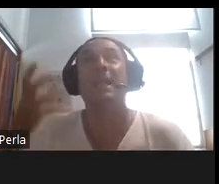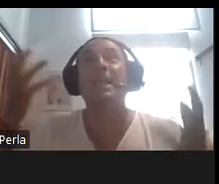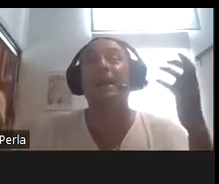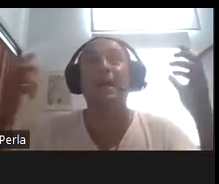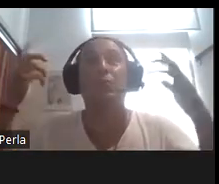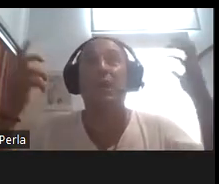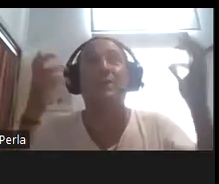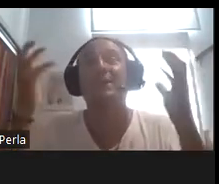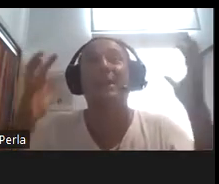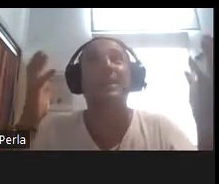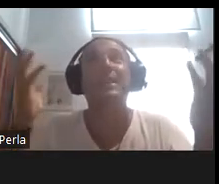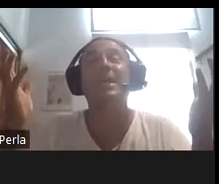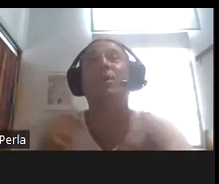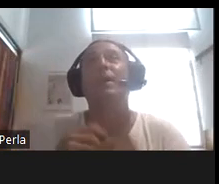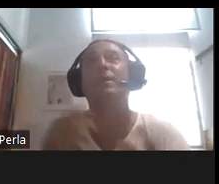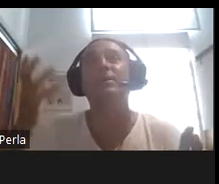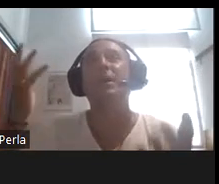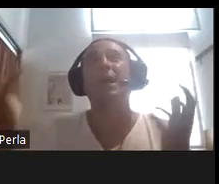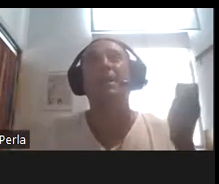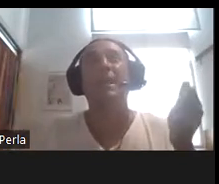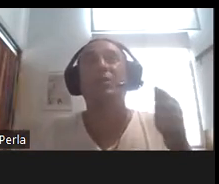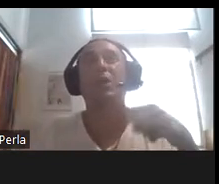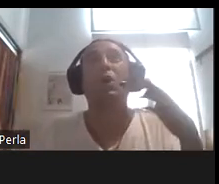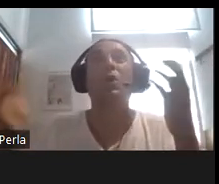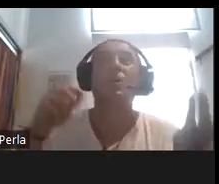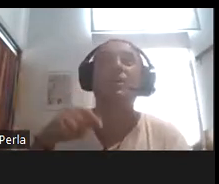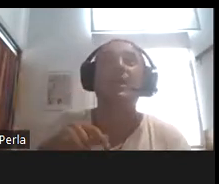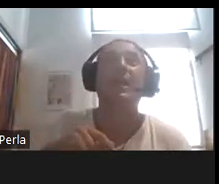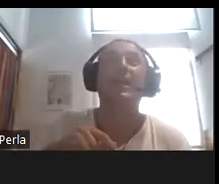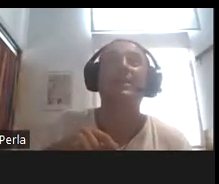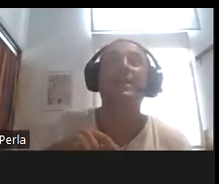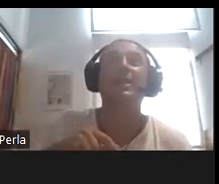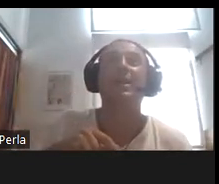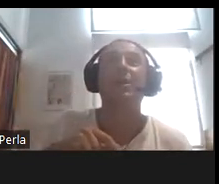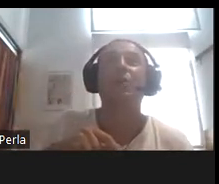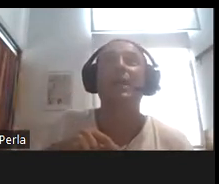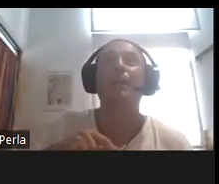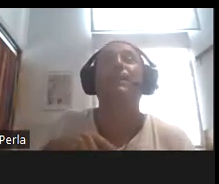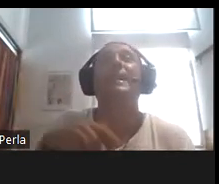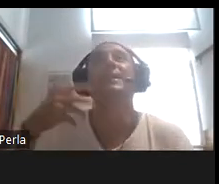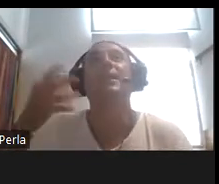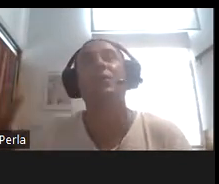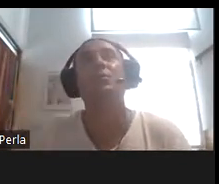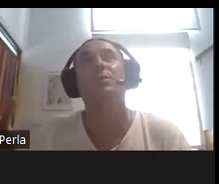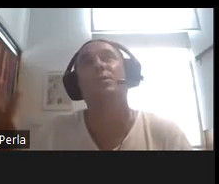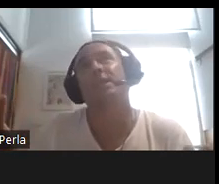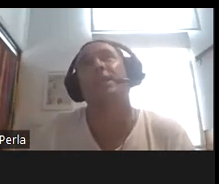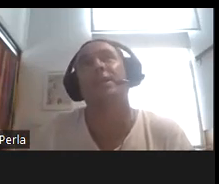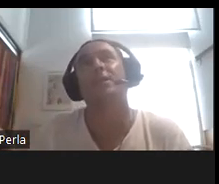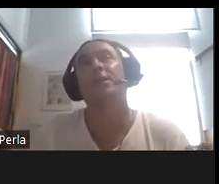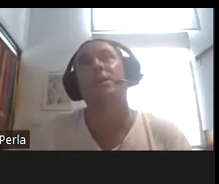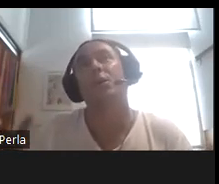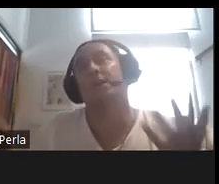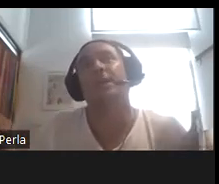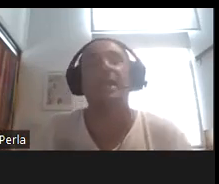al final ella, en su cabecita de niña de 9 años, balanceó el dolor del arete con el placer y el gusto de